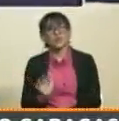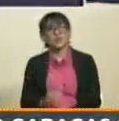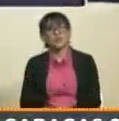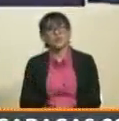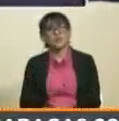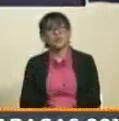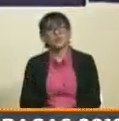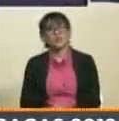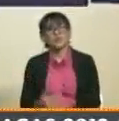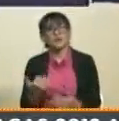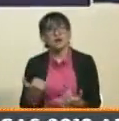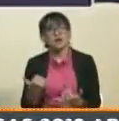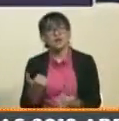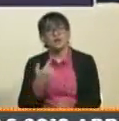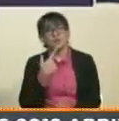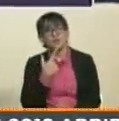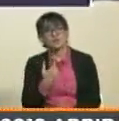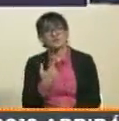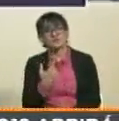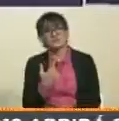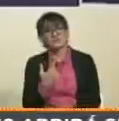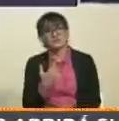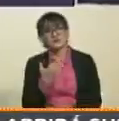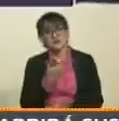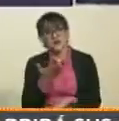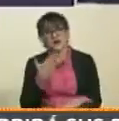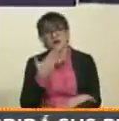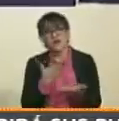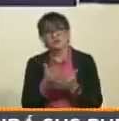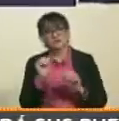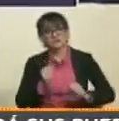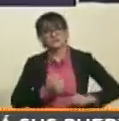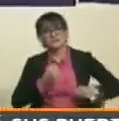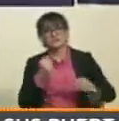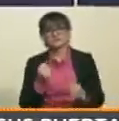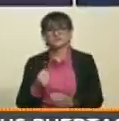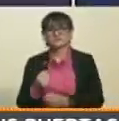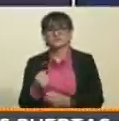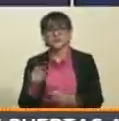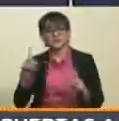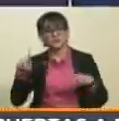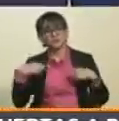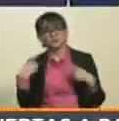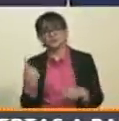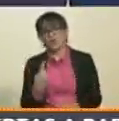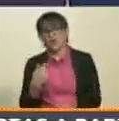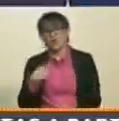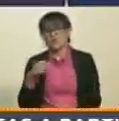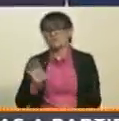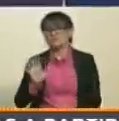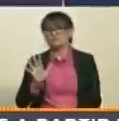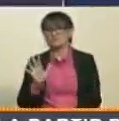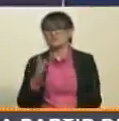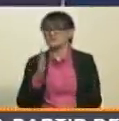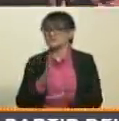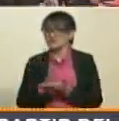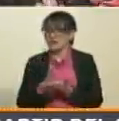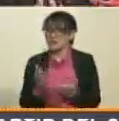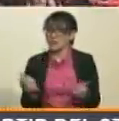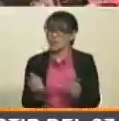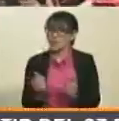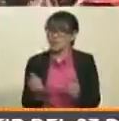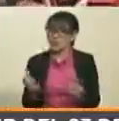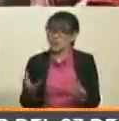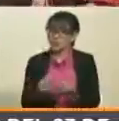Y hoy vengo a decirle del Temacuro, gracias del Temacuro, porque jamás me dejaron solo. Siempre estuve con